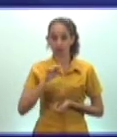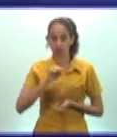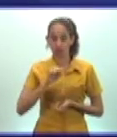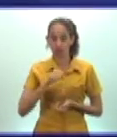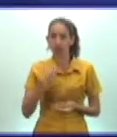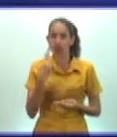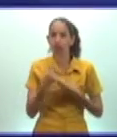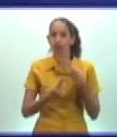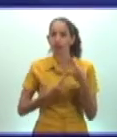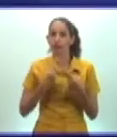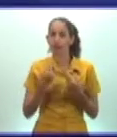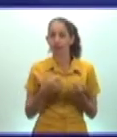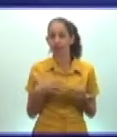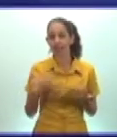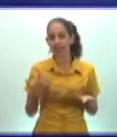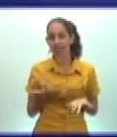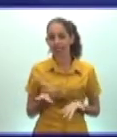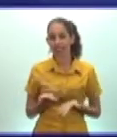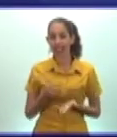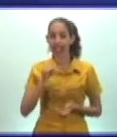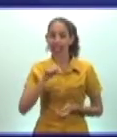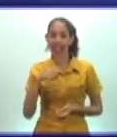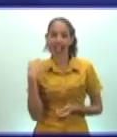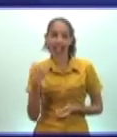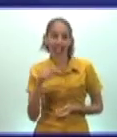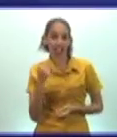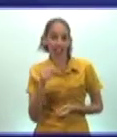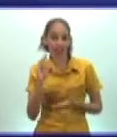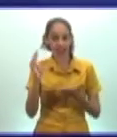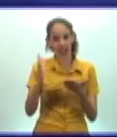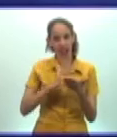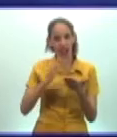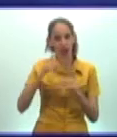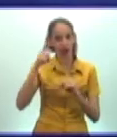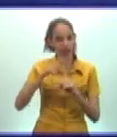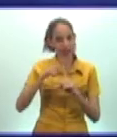ahora a un ejercicio del libro de texto,